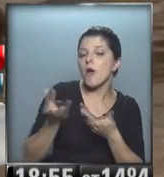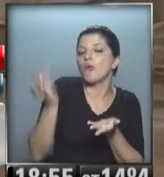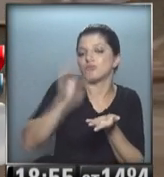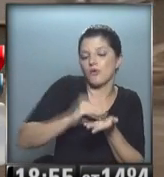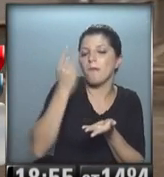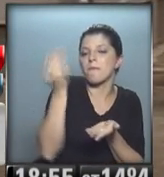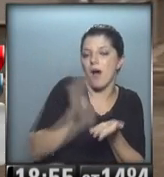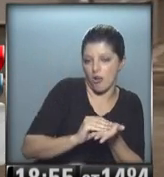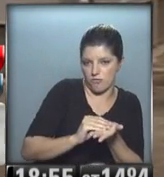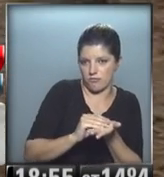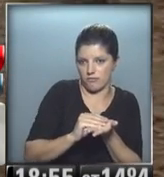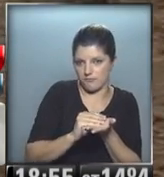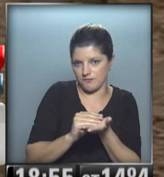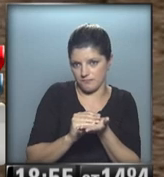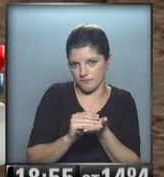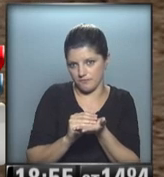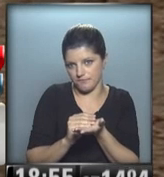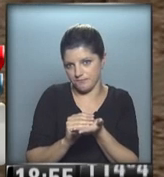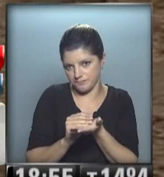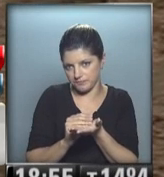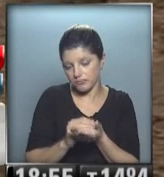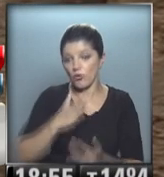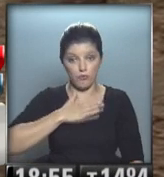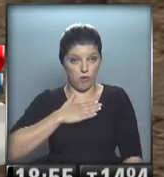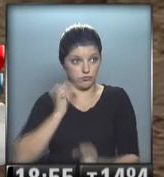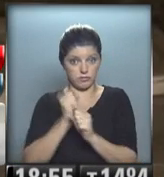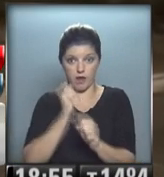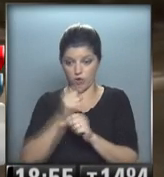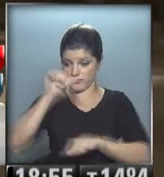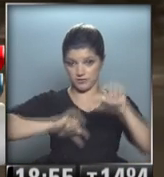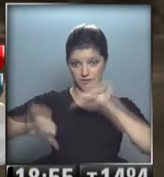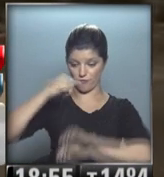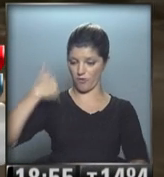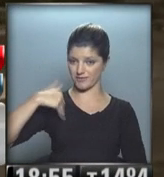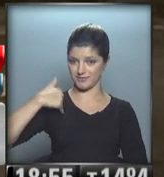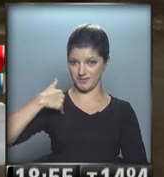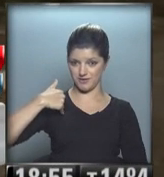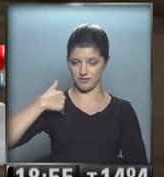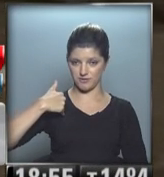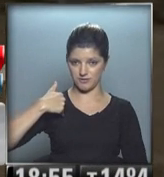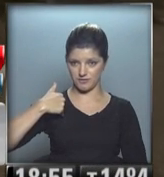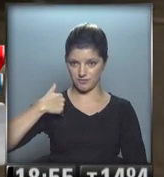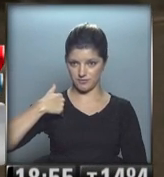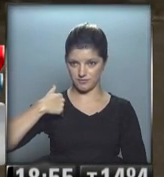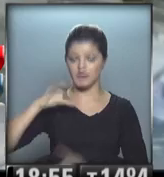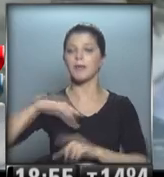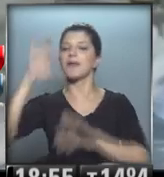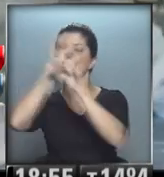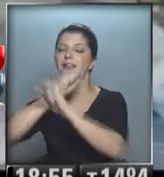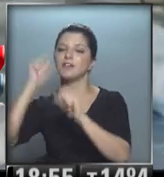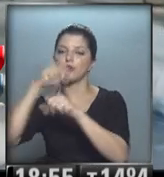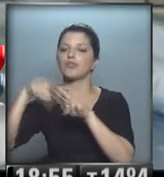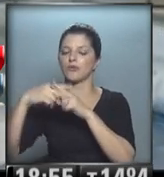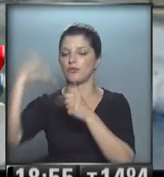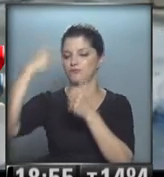Agregar valor al recurso natural con trabajo nuestro, con científicos nuestros y con ingenieros y tecnólogos nuestros. Así que